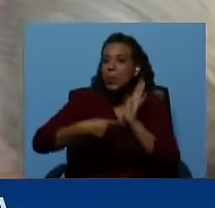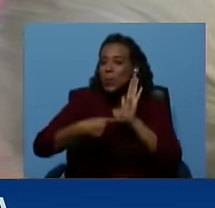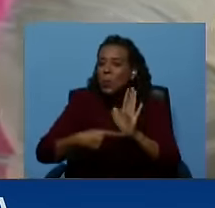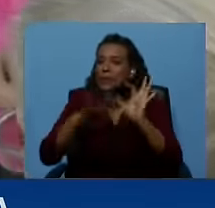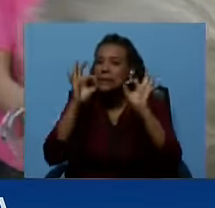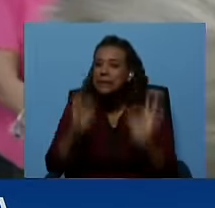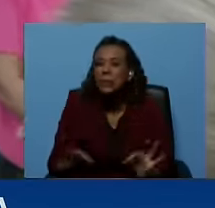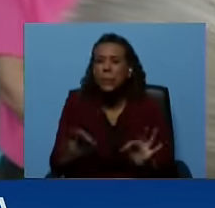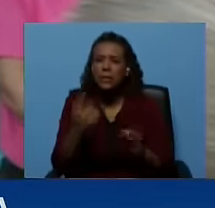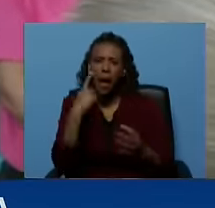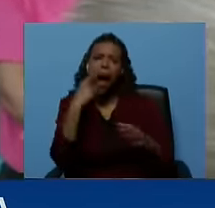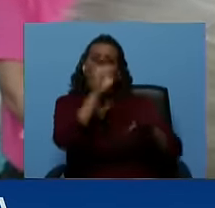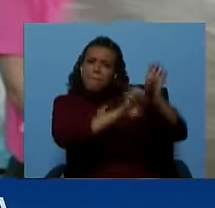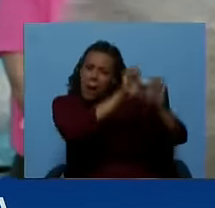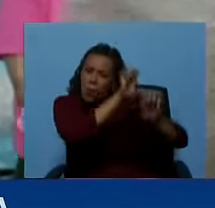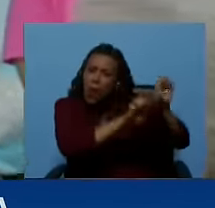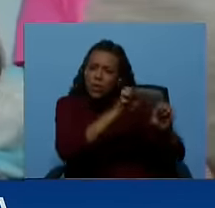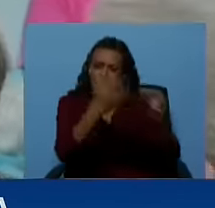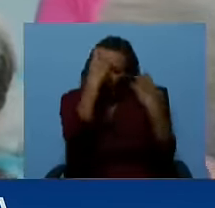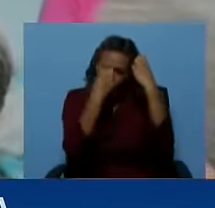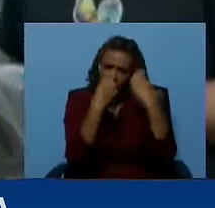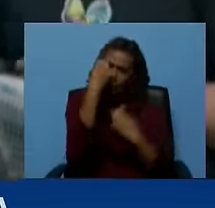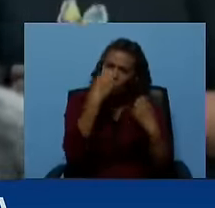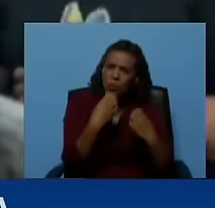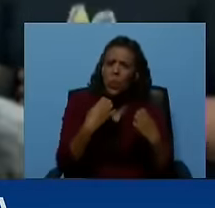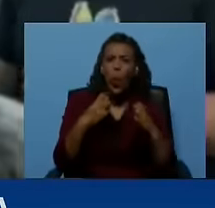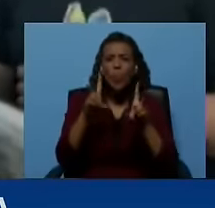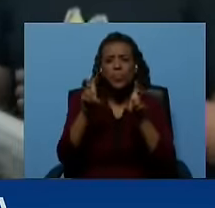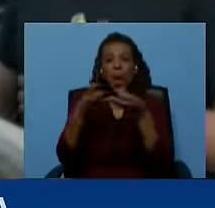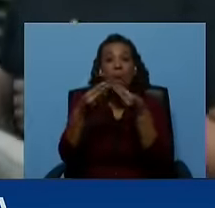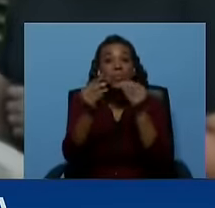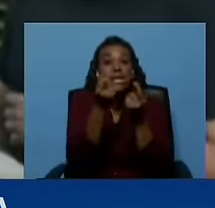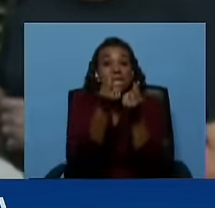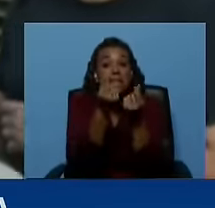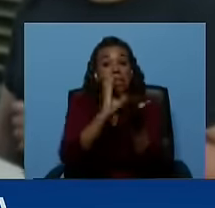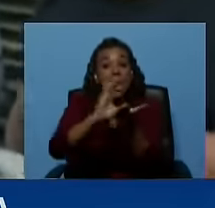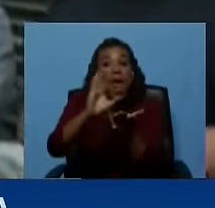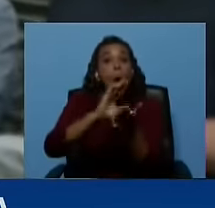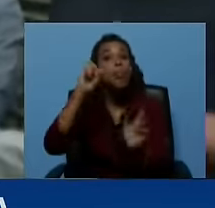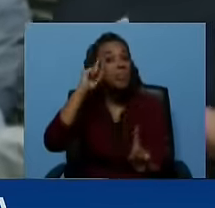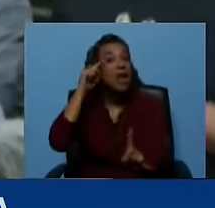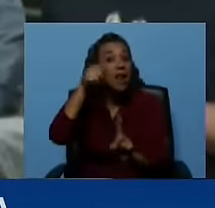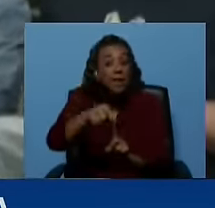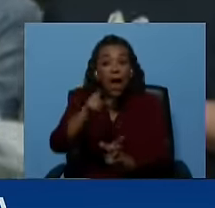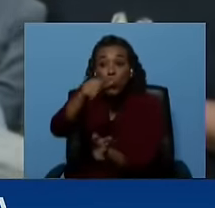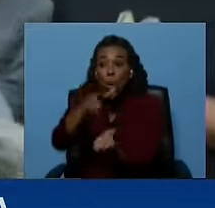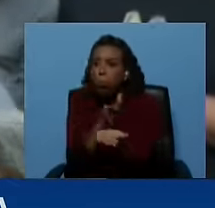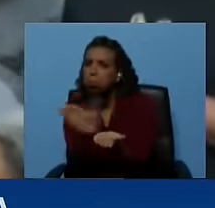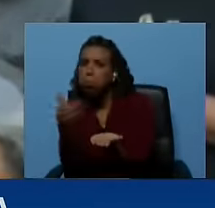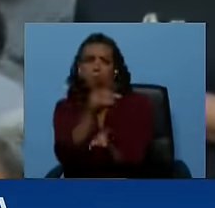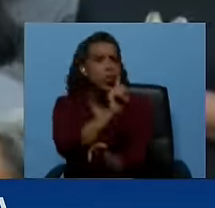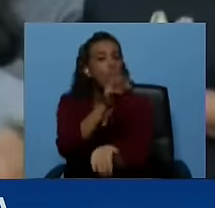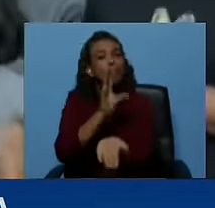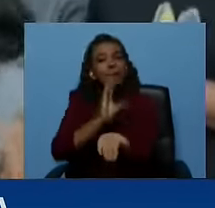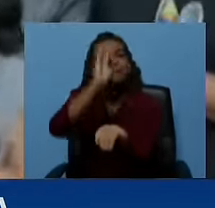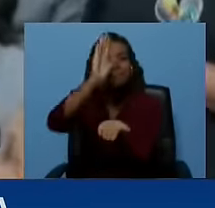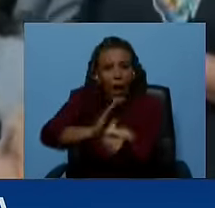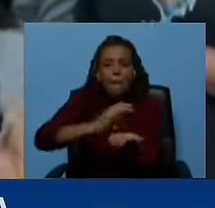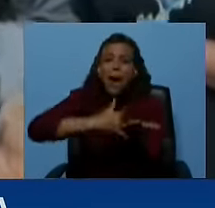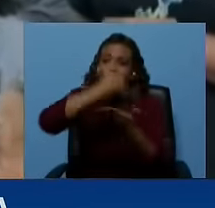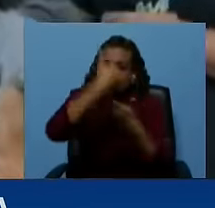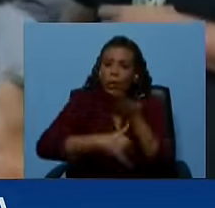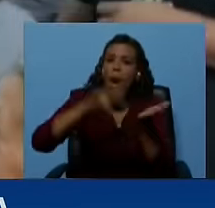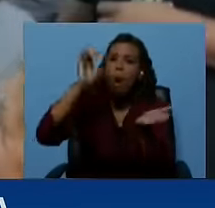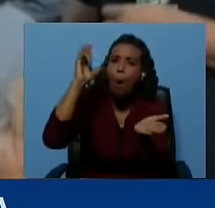hacía una crítica bien importante autocrítica sobre el tema de los recursos que los recursos realmente deben llegar en el momento que sean aprobados para que se